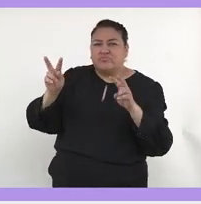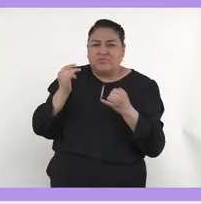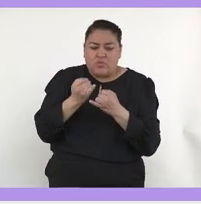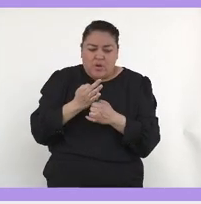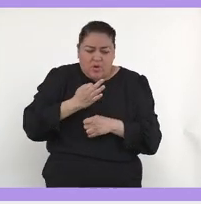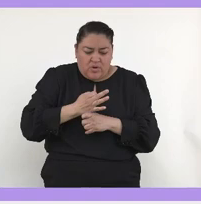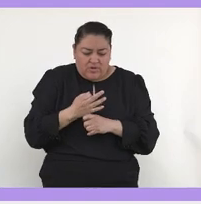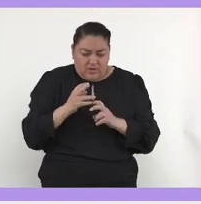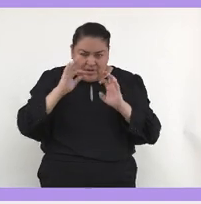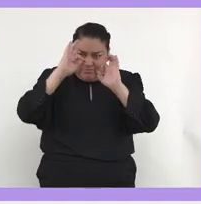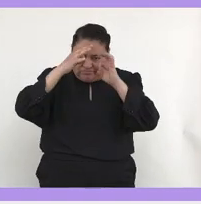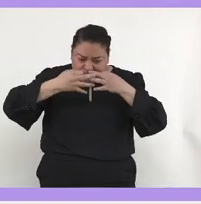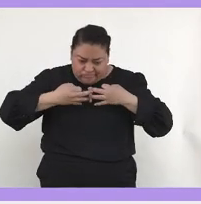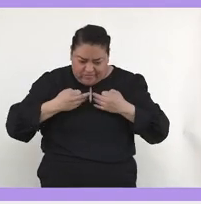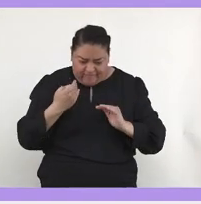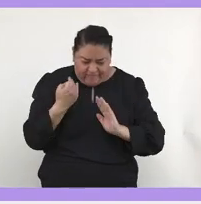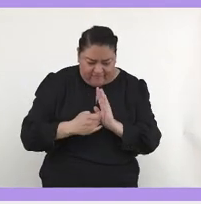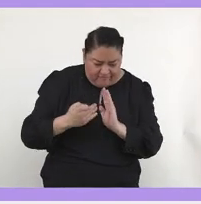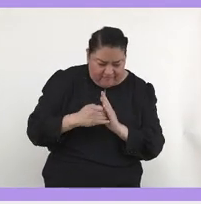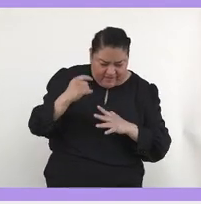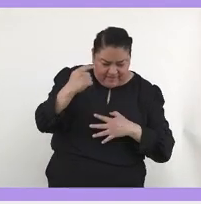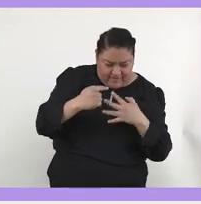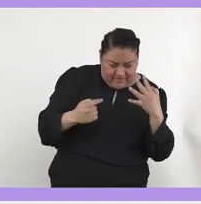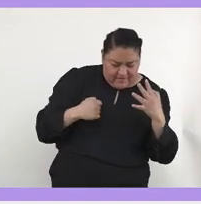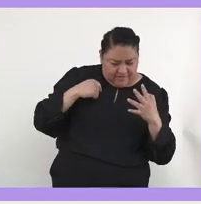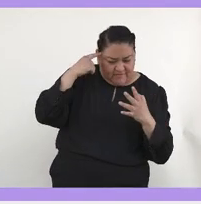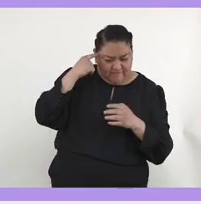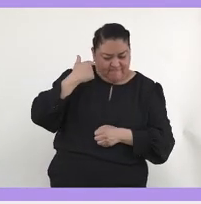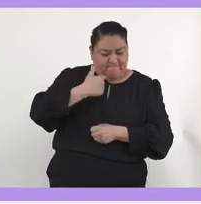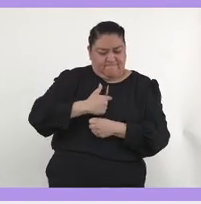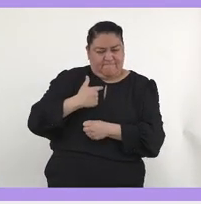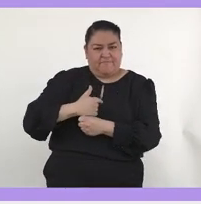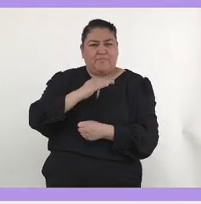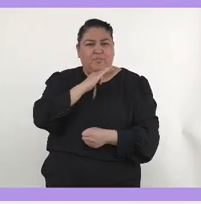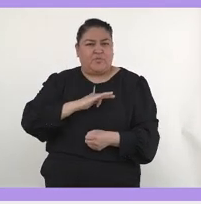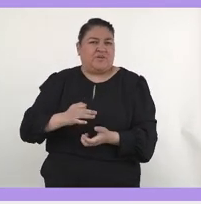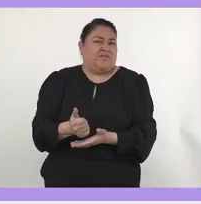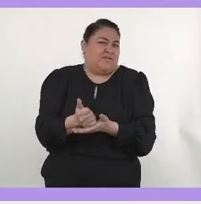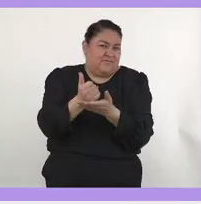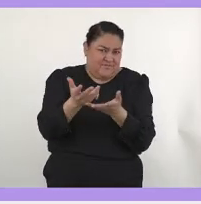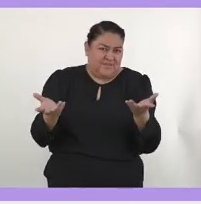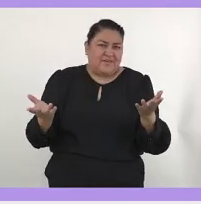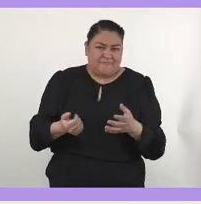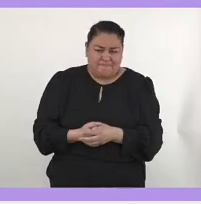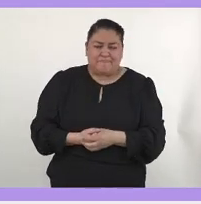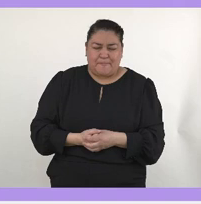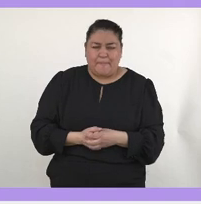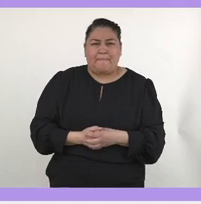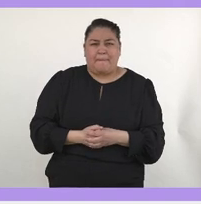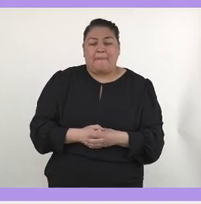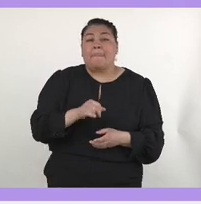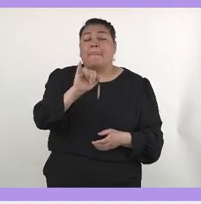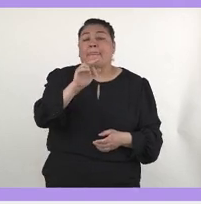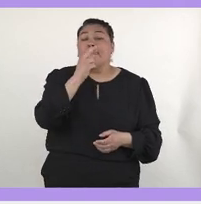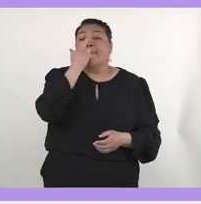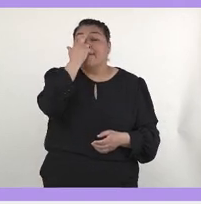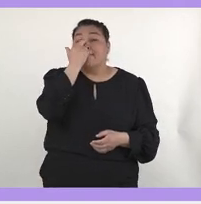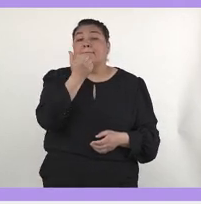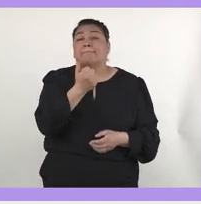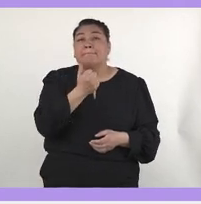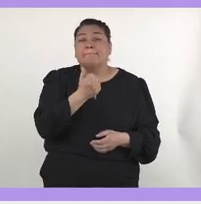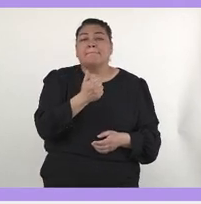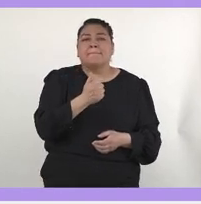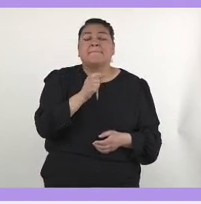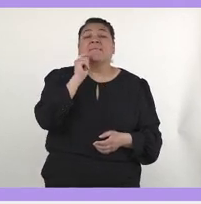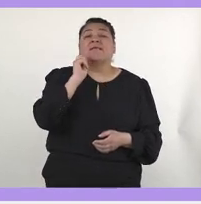dónde nos tenemos que que mover te digo es prácticamente poder seguir